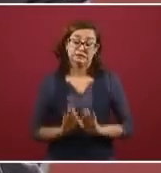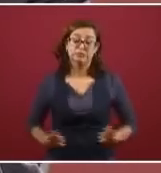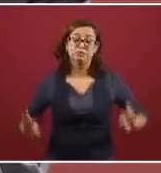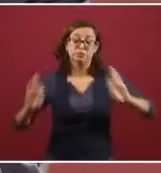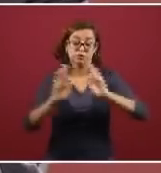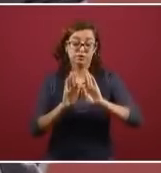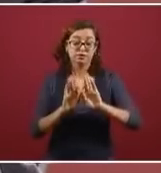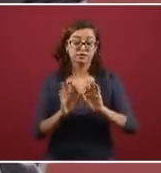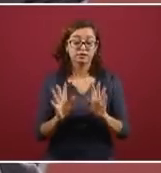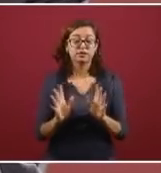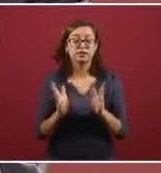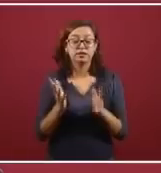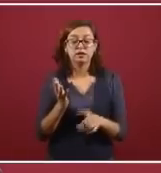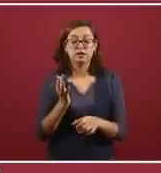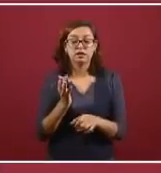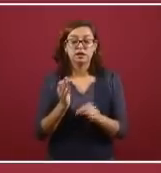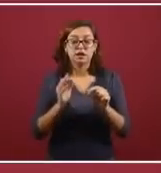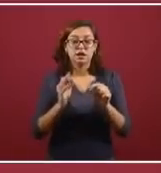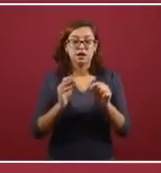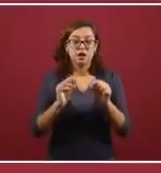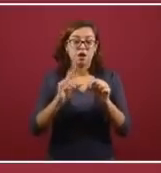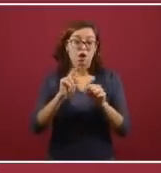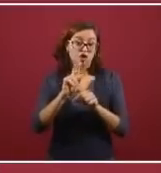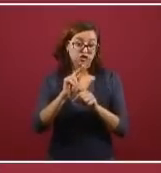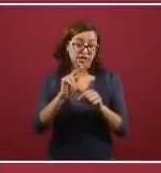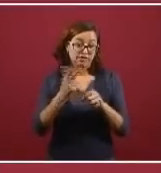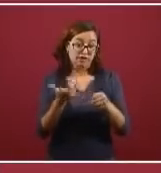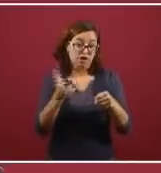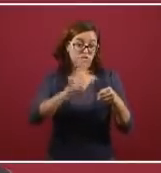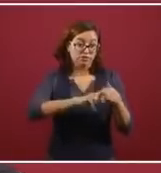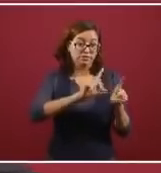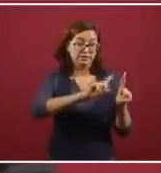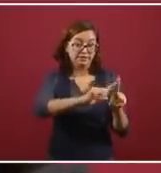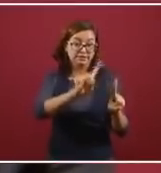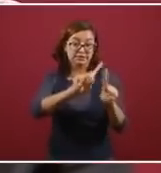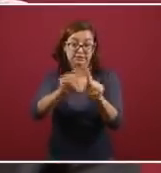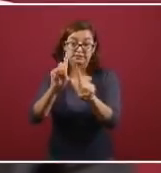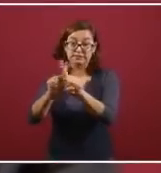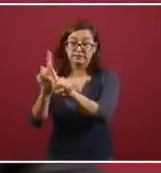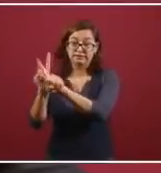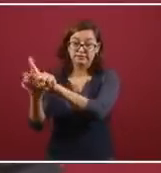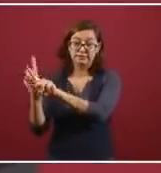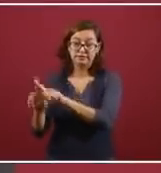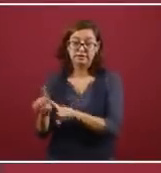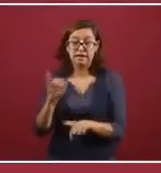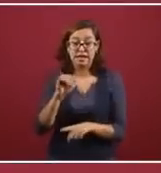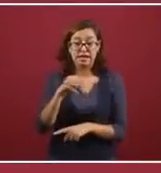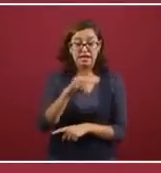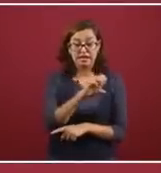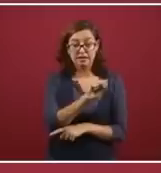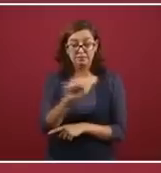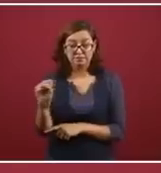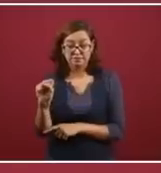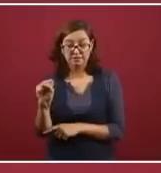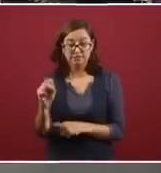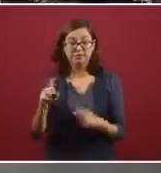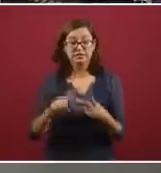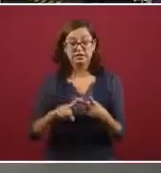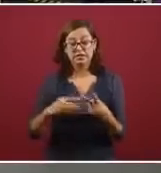casi la mitad de los 80 hospitales del IMSS